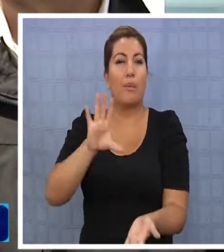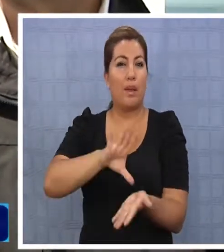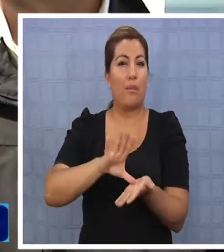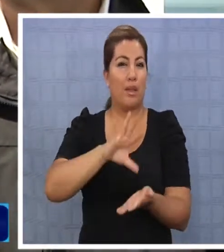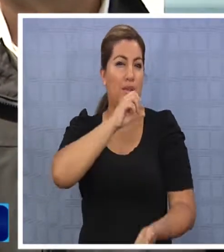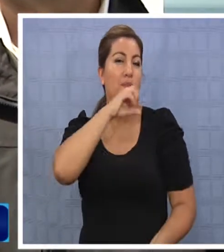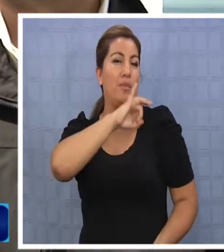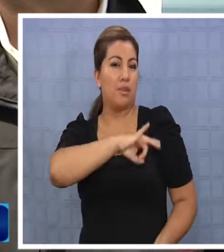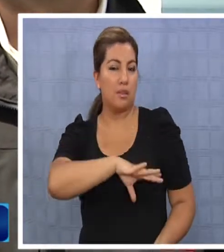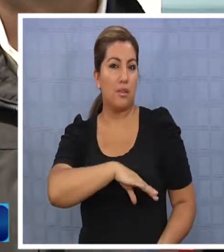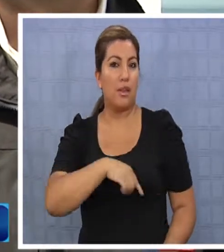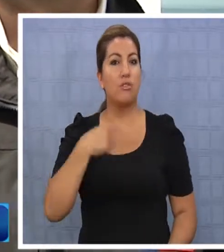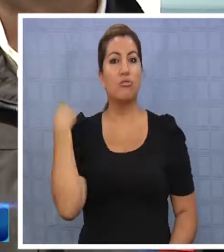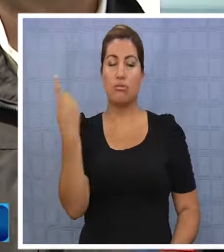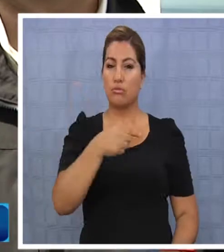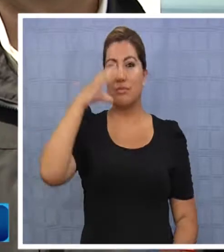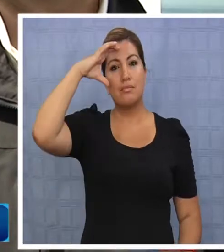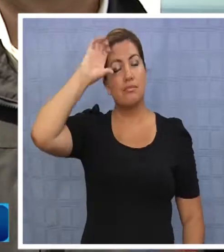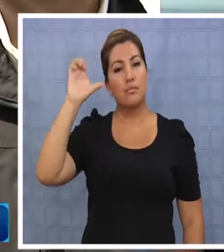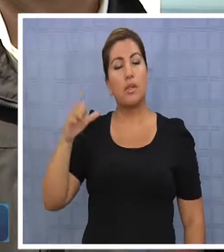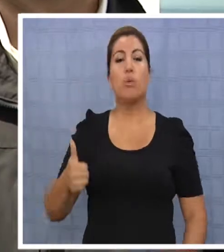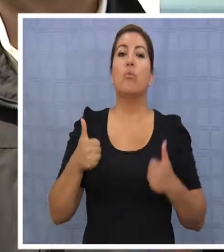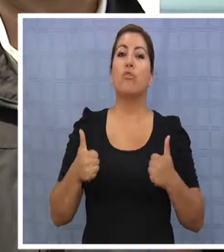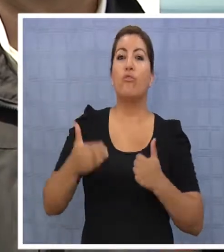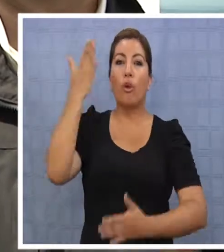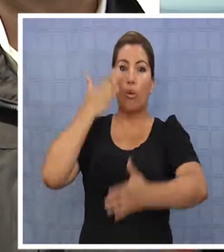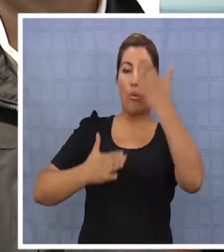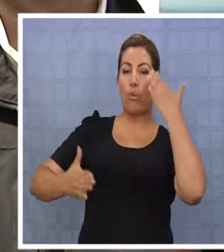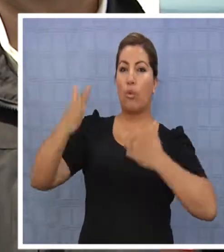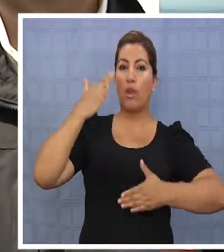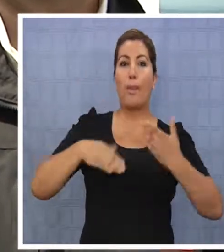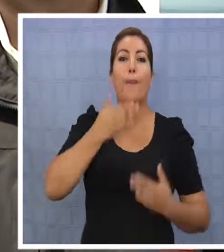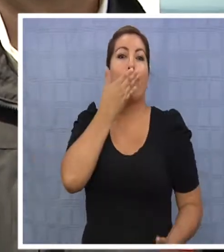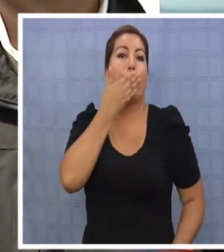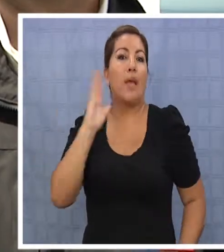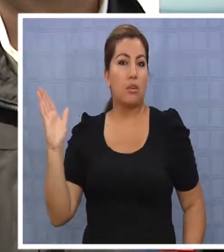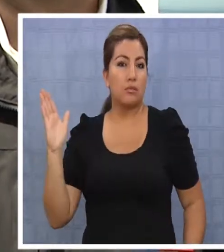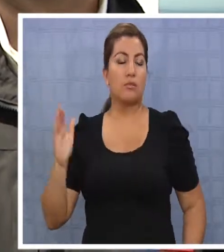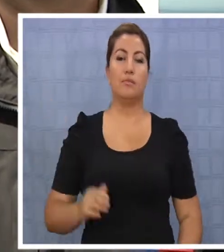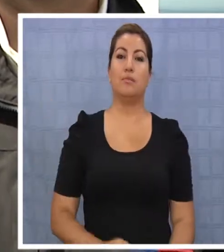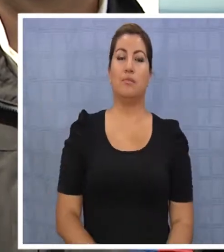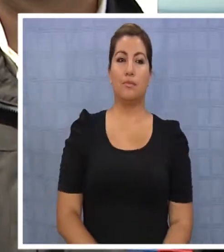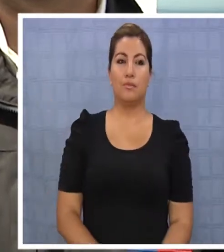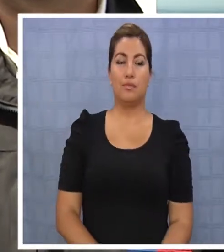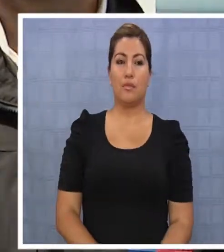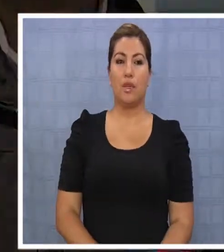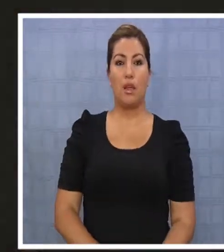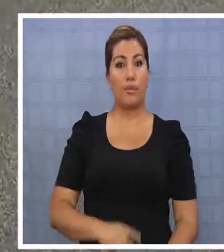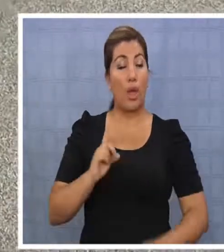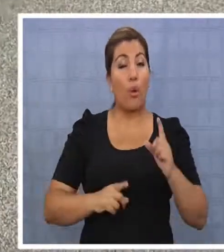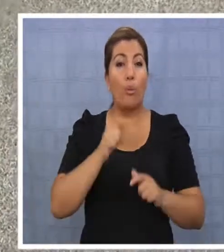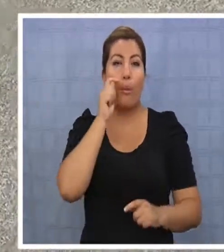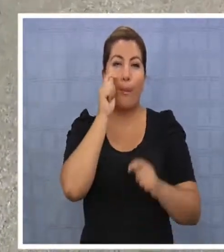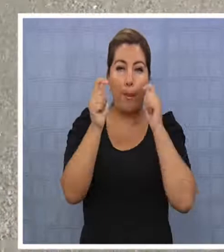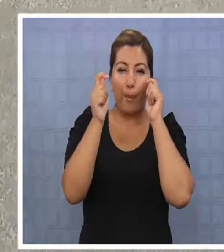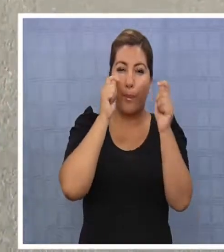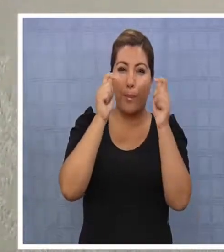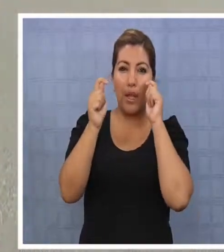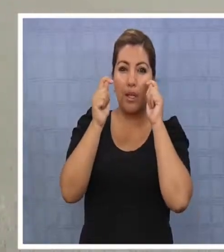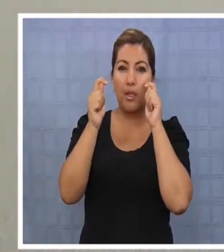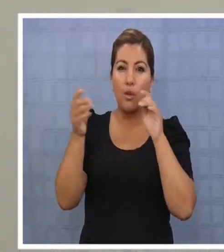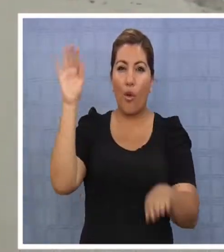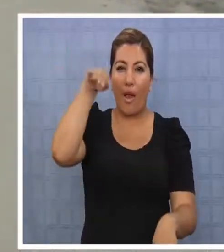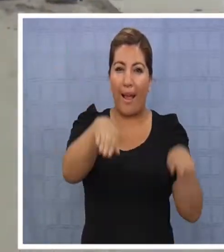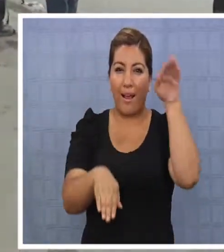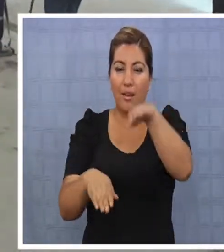familia, para el país muy alto. Y creemos que en la medida que hagamos una buena prevención podemos mejorar mucho esas cifras. Entre los peligros